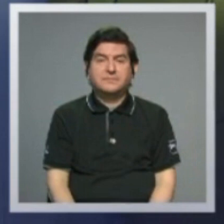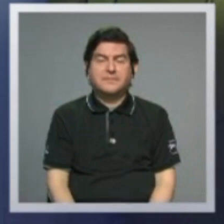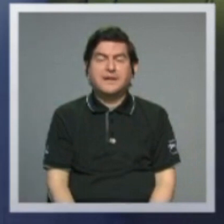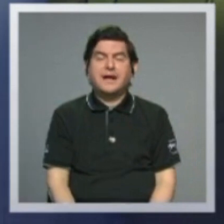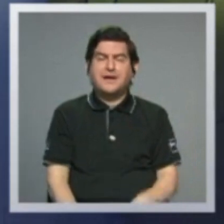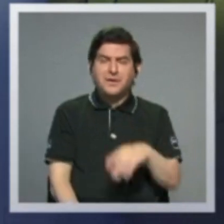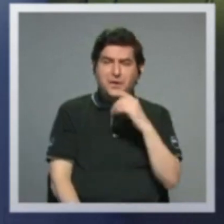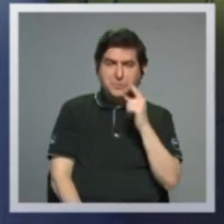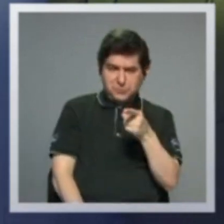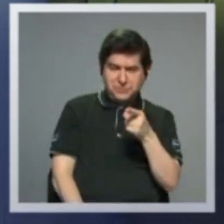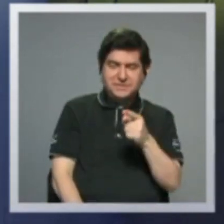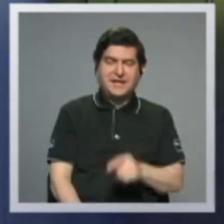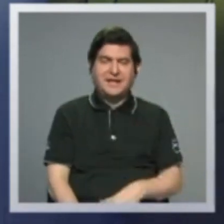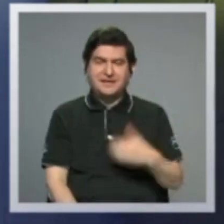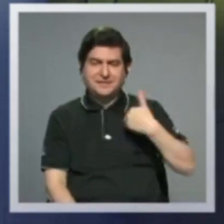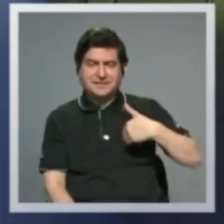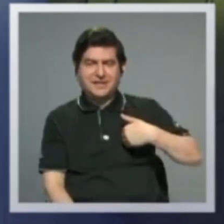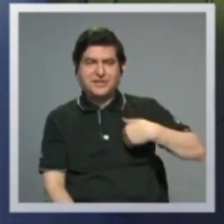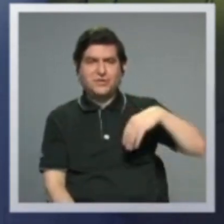cuéntenos, don Carlos,